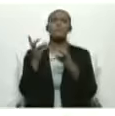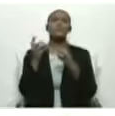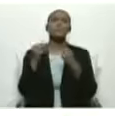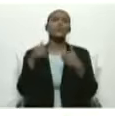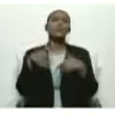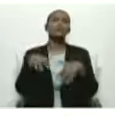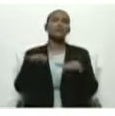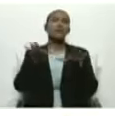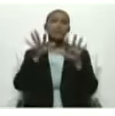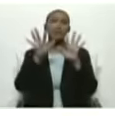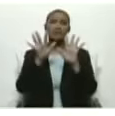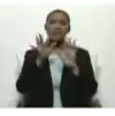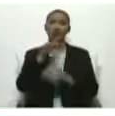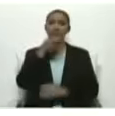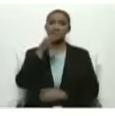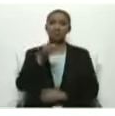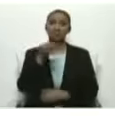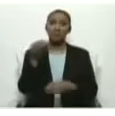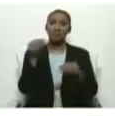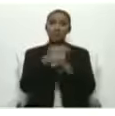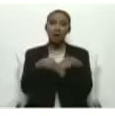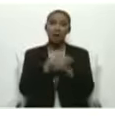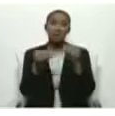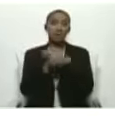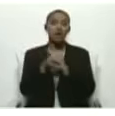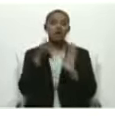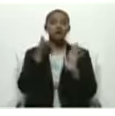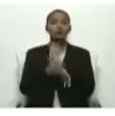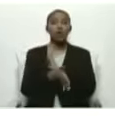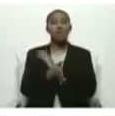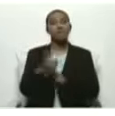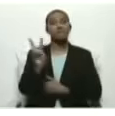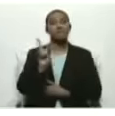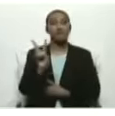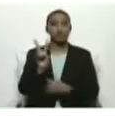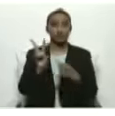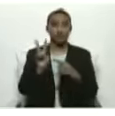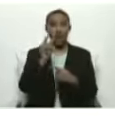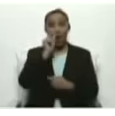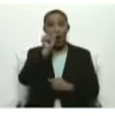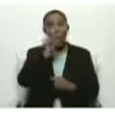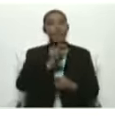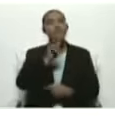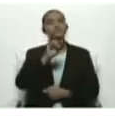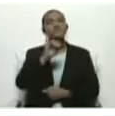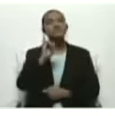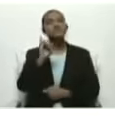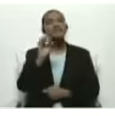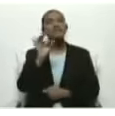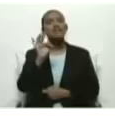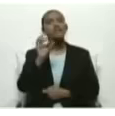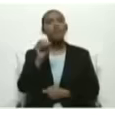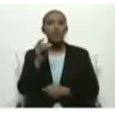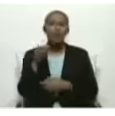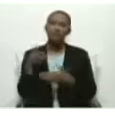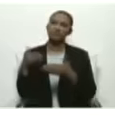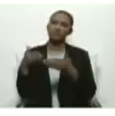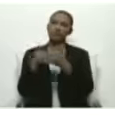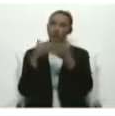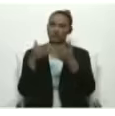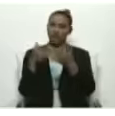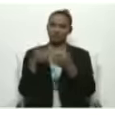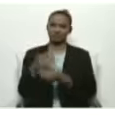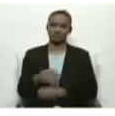hablado indecencia sobre Venezuela, Vicente Fox, se enfurece, va contra Sheinbaum y acusa fraude